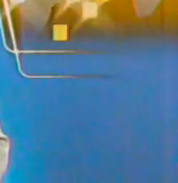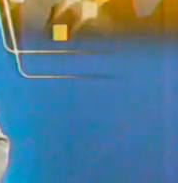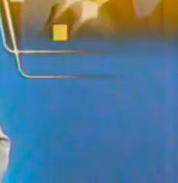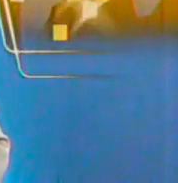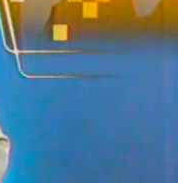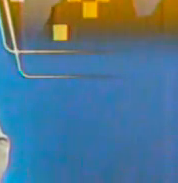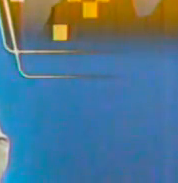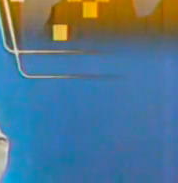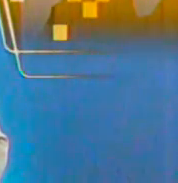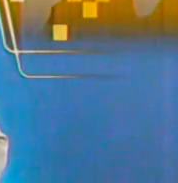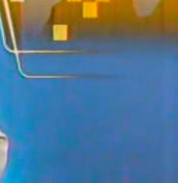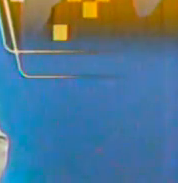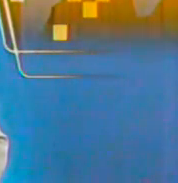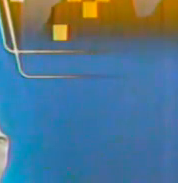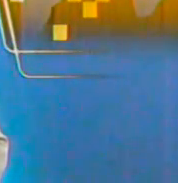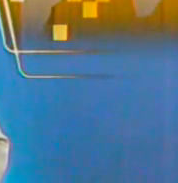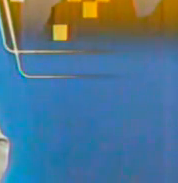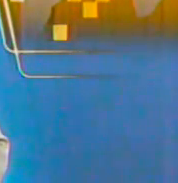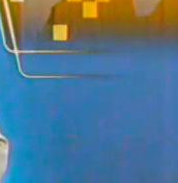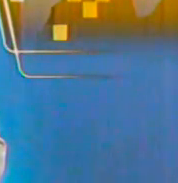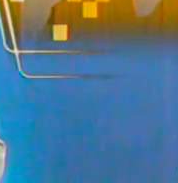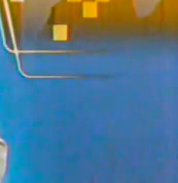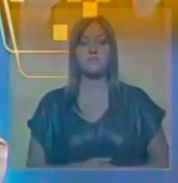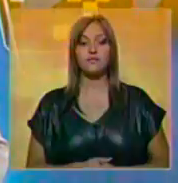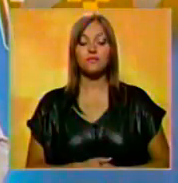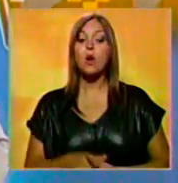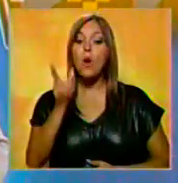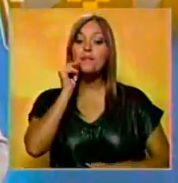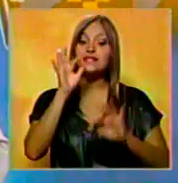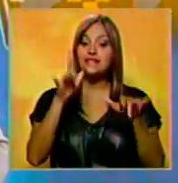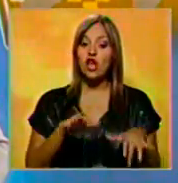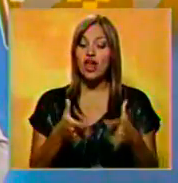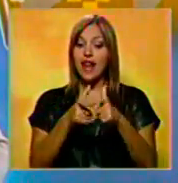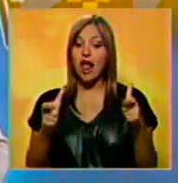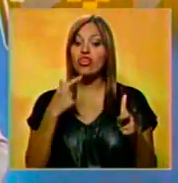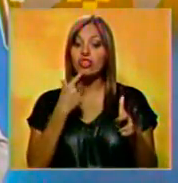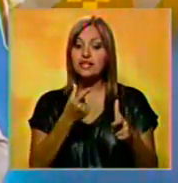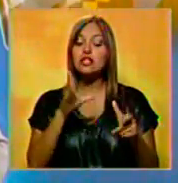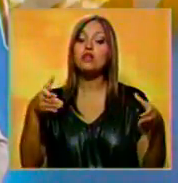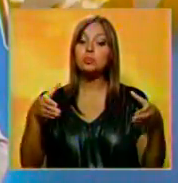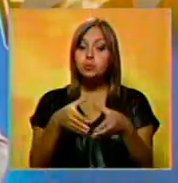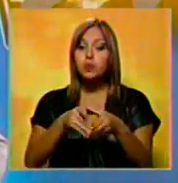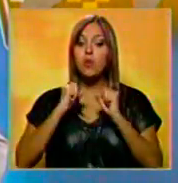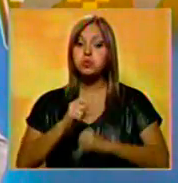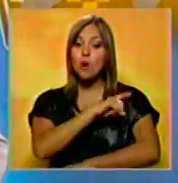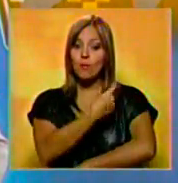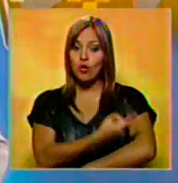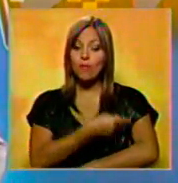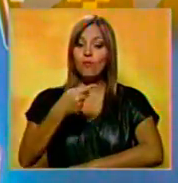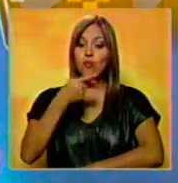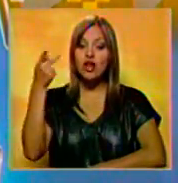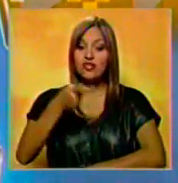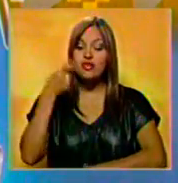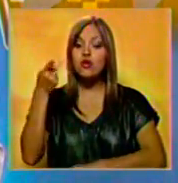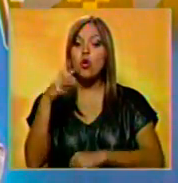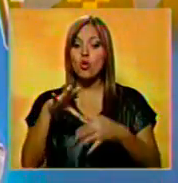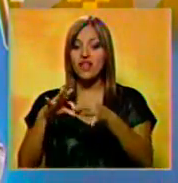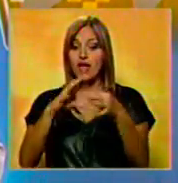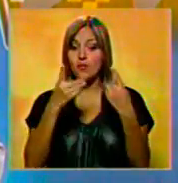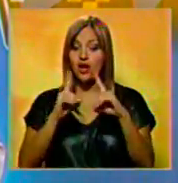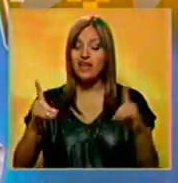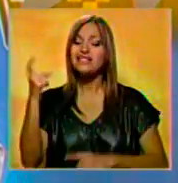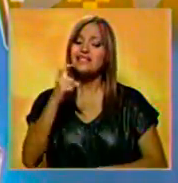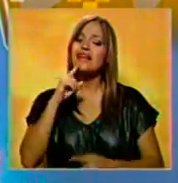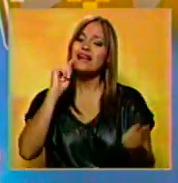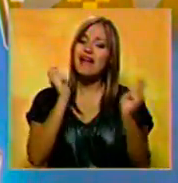Gabriel puerta secretario general de bandera rojas expresó que aunque se ha consolidado una fuerza política dentro de la mesa de la unidad democrática se requieren cambios